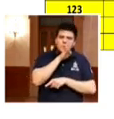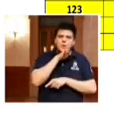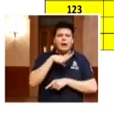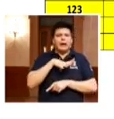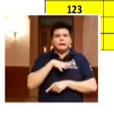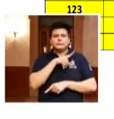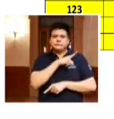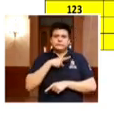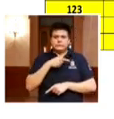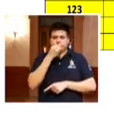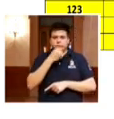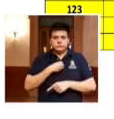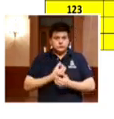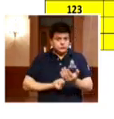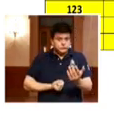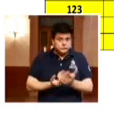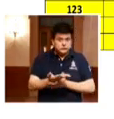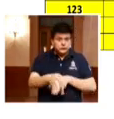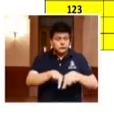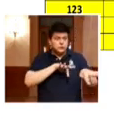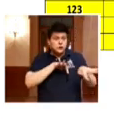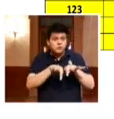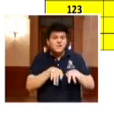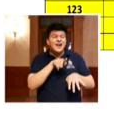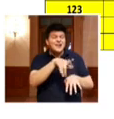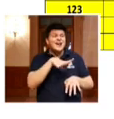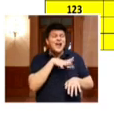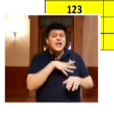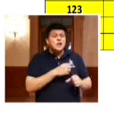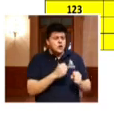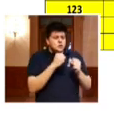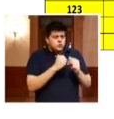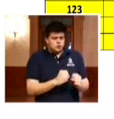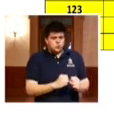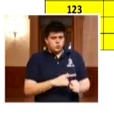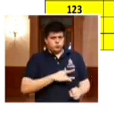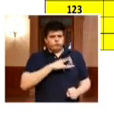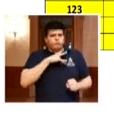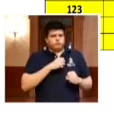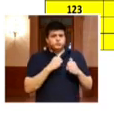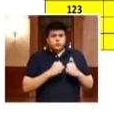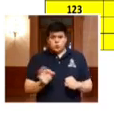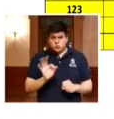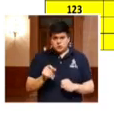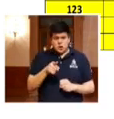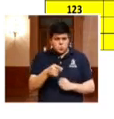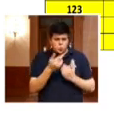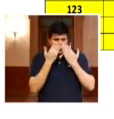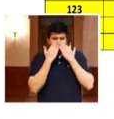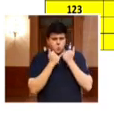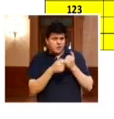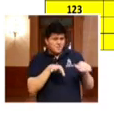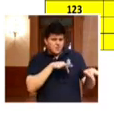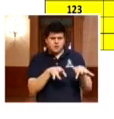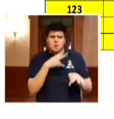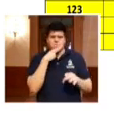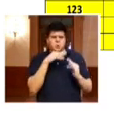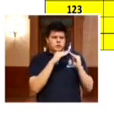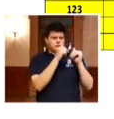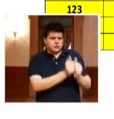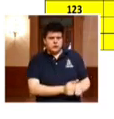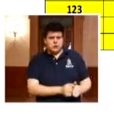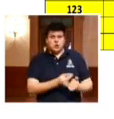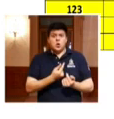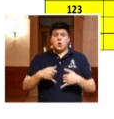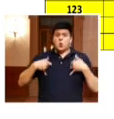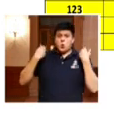que salir a trabajar, que él salga seguro. Si tú no tienes que salir, quédate en casa. A todos los jóvenes y a todos los niños, si no tienes